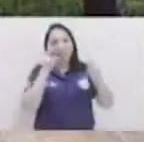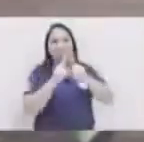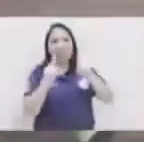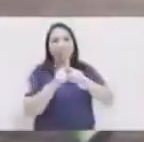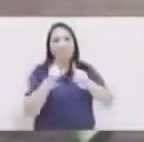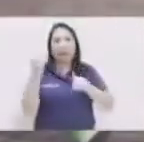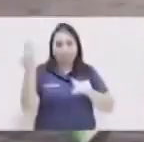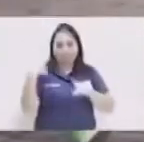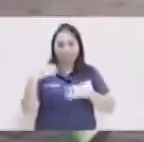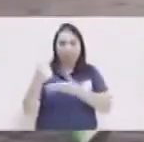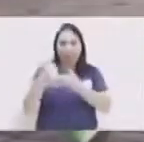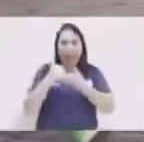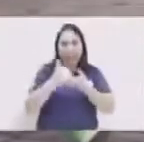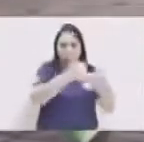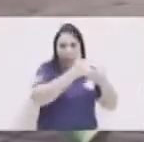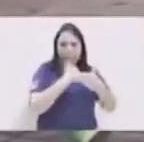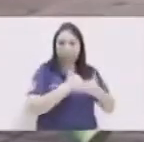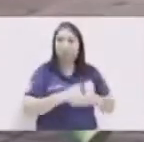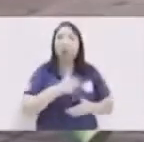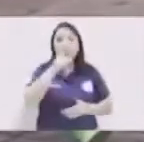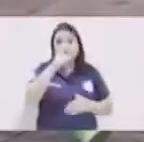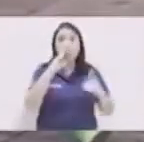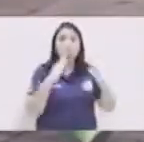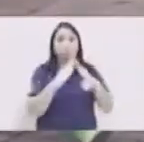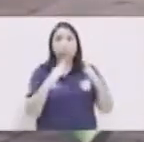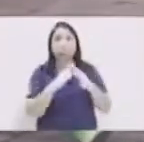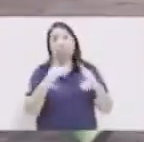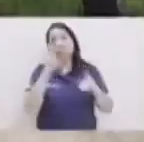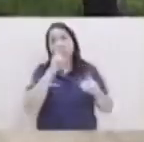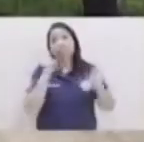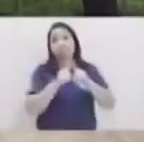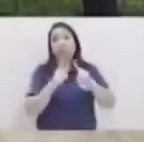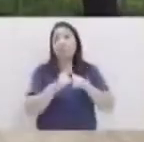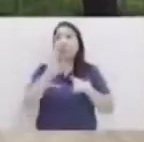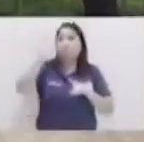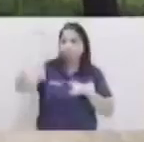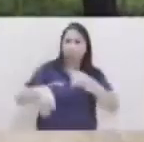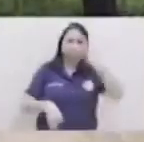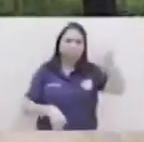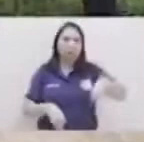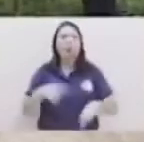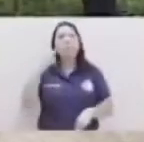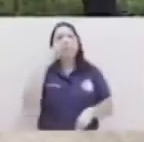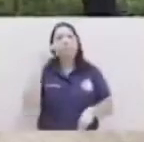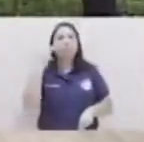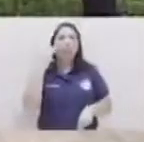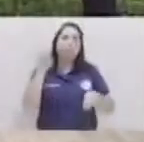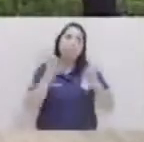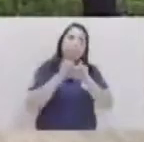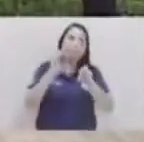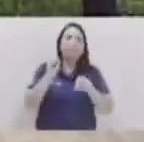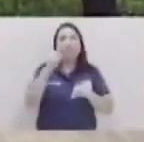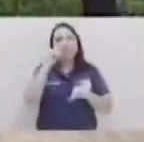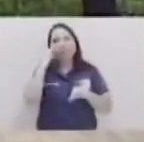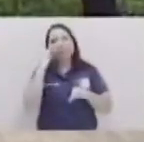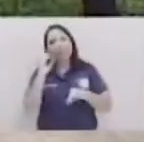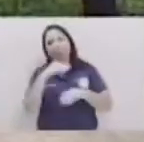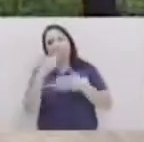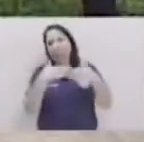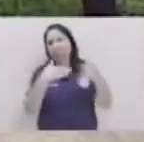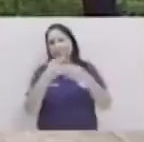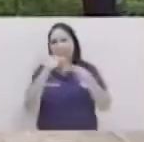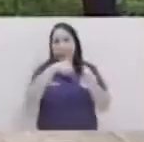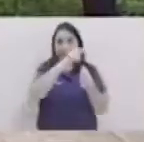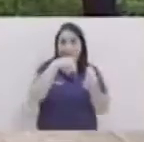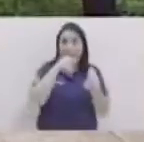poder ayudar. Tú en casa puedes trabajar con tus papás, con tus primos o tus hermanos. El profesor